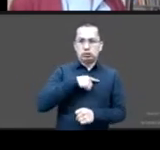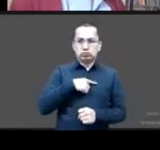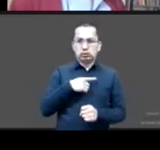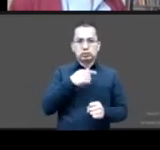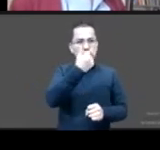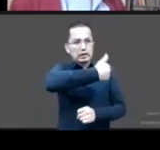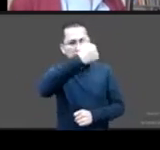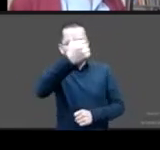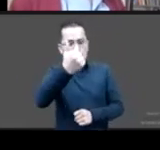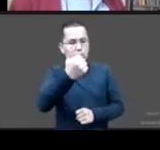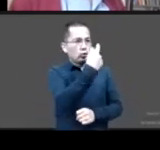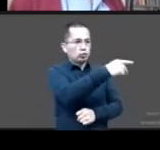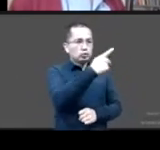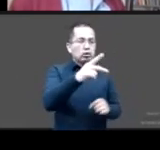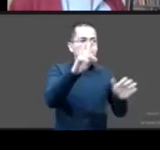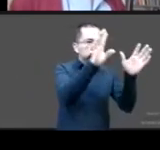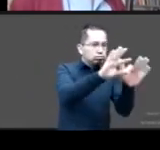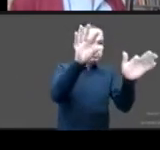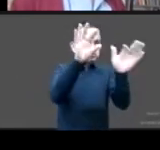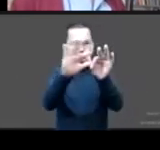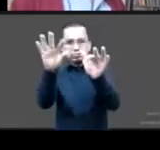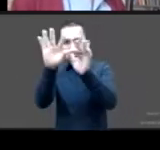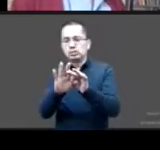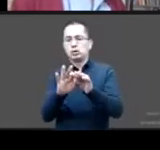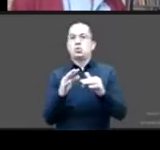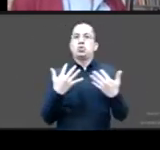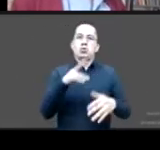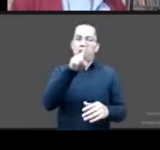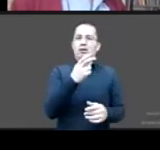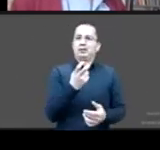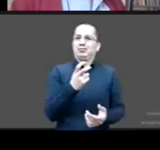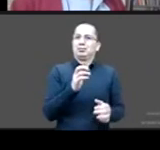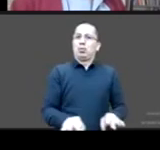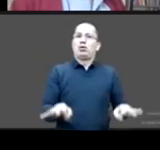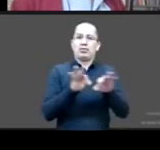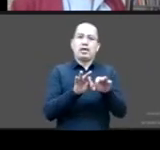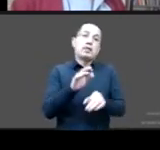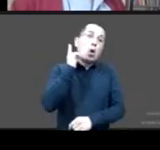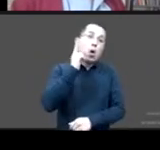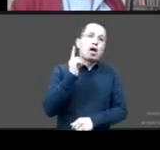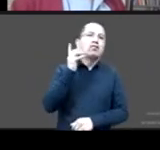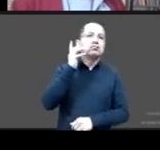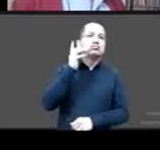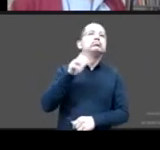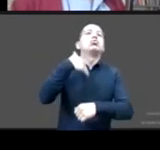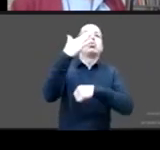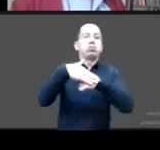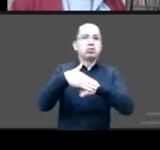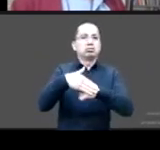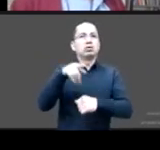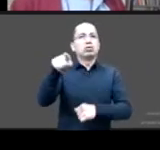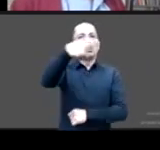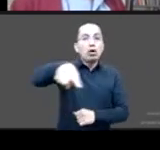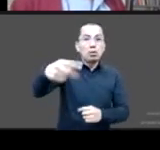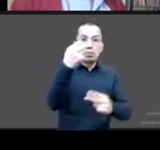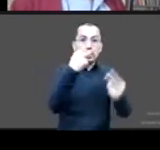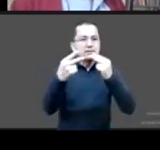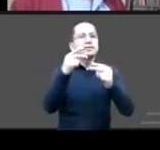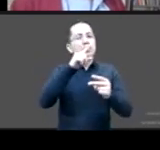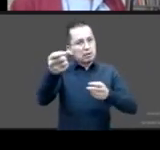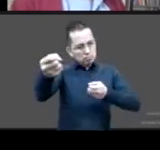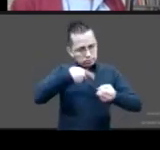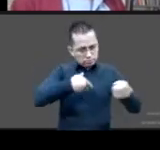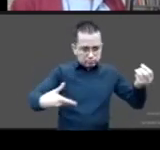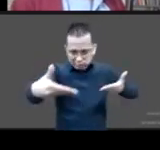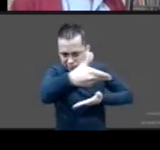también después entre los que nos escuchan voy a pasar una me voy a apoyar en una presentación entonces